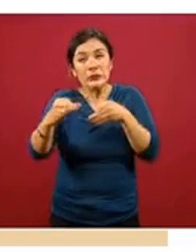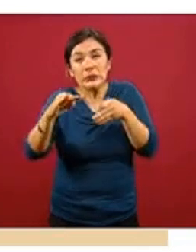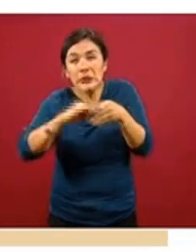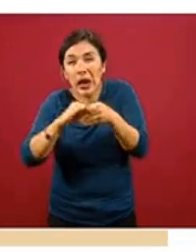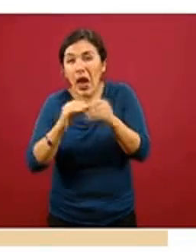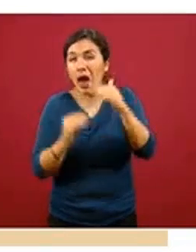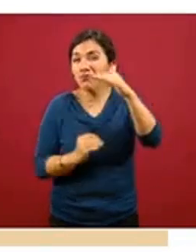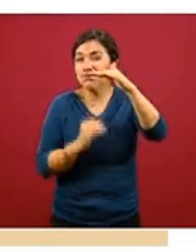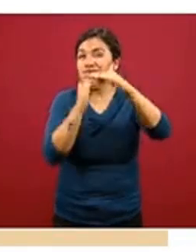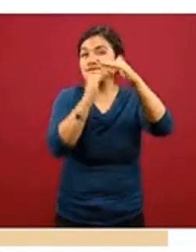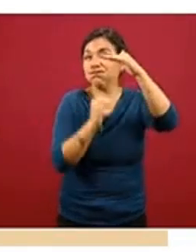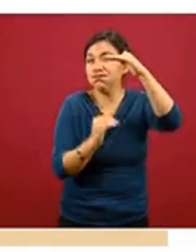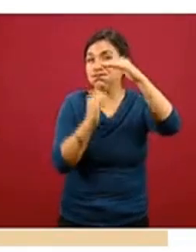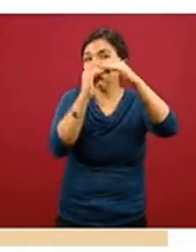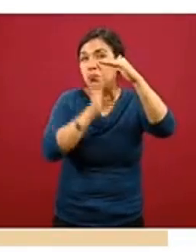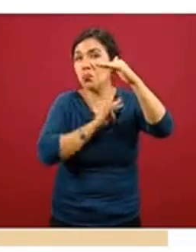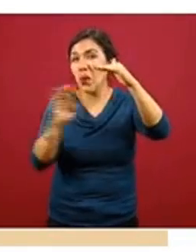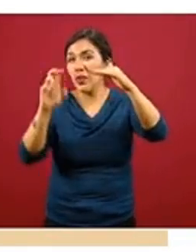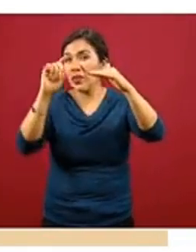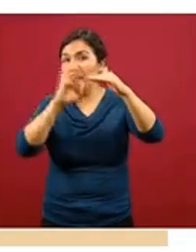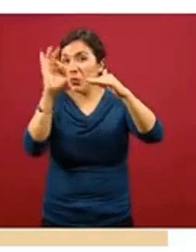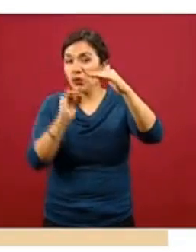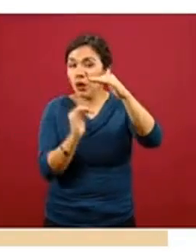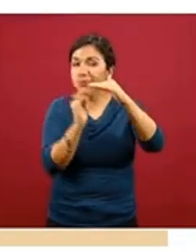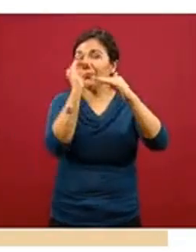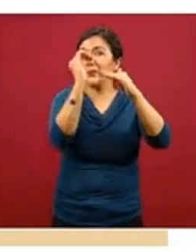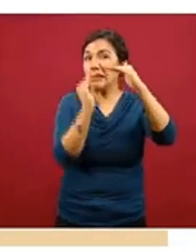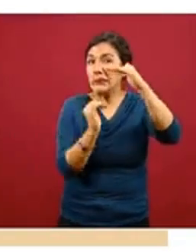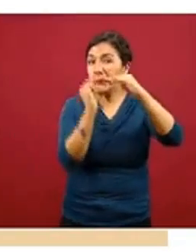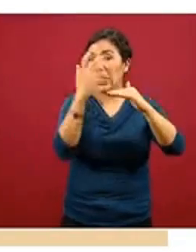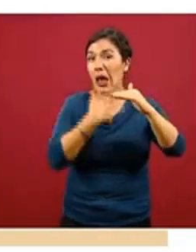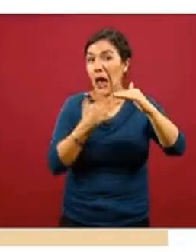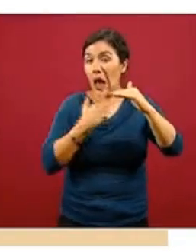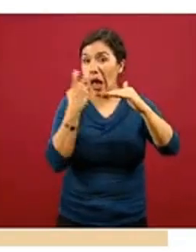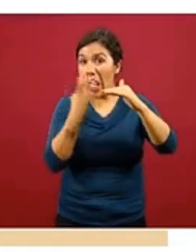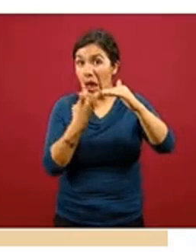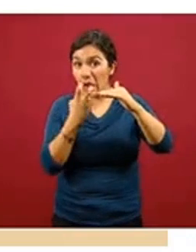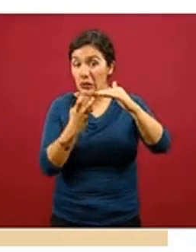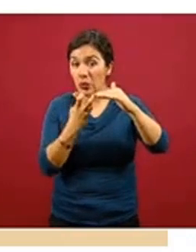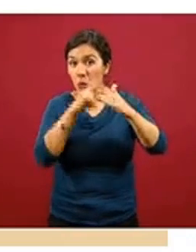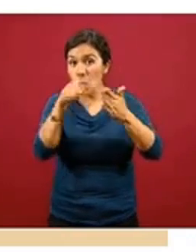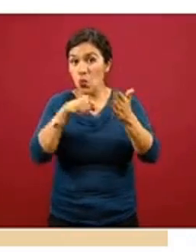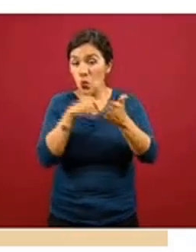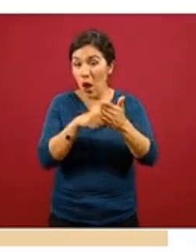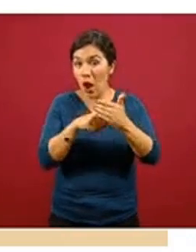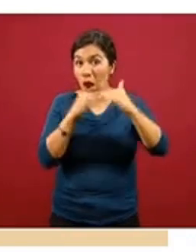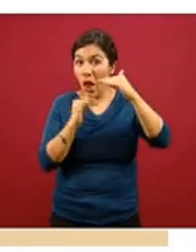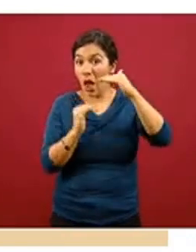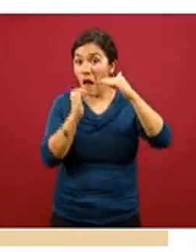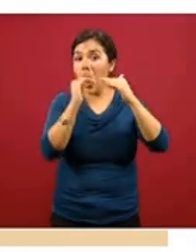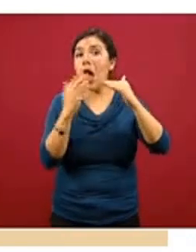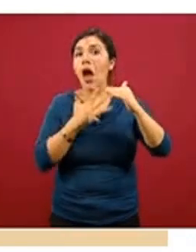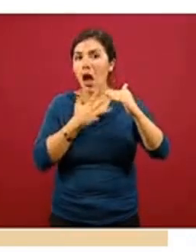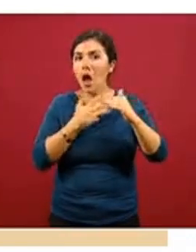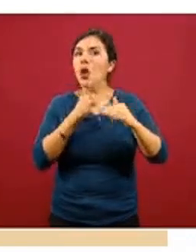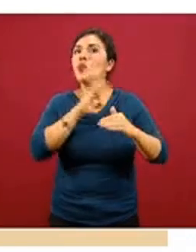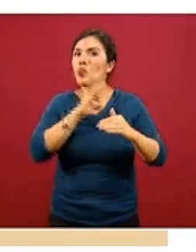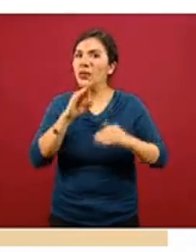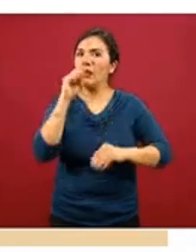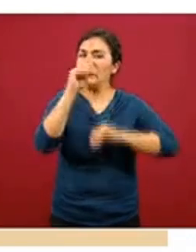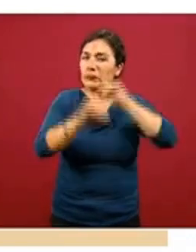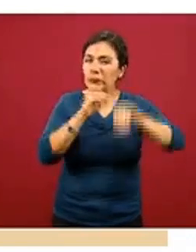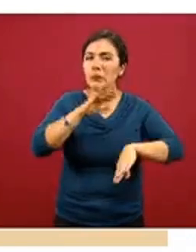acercado a rebasar o disminuir esa disponibilidad de un 30%, han logrado